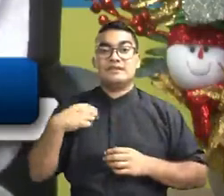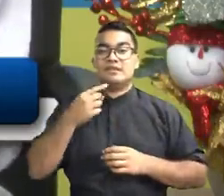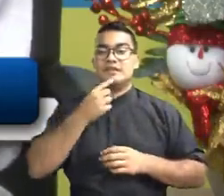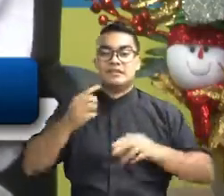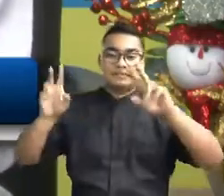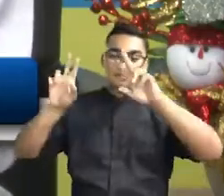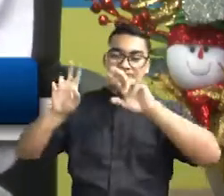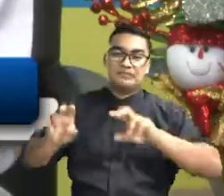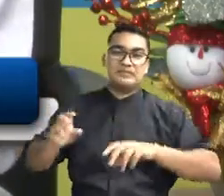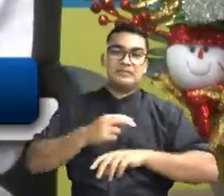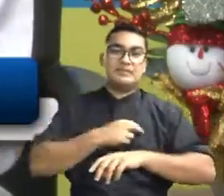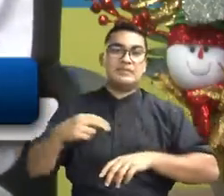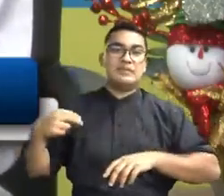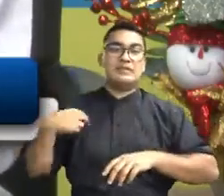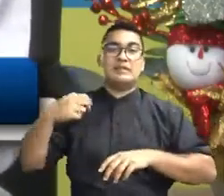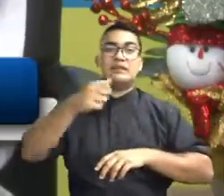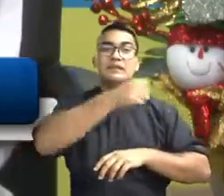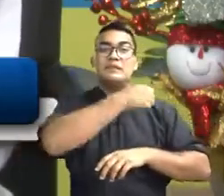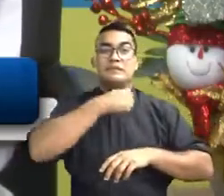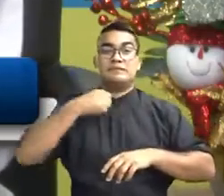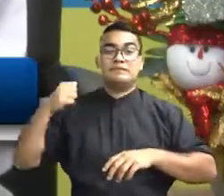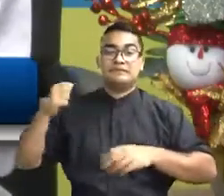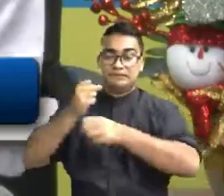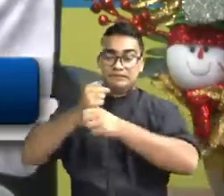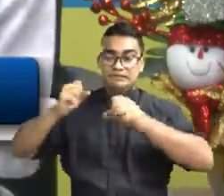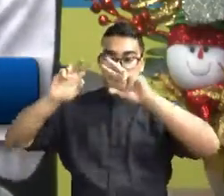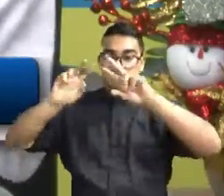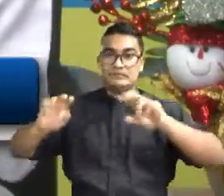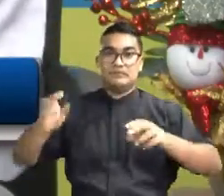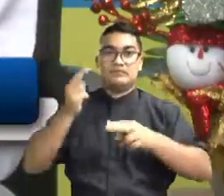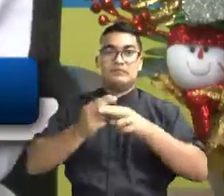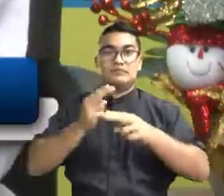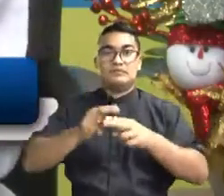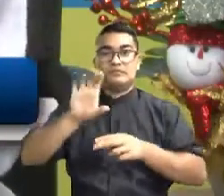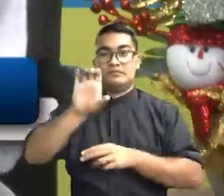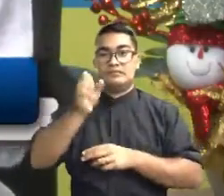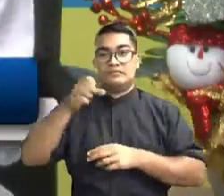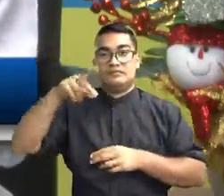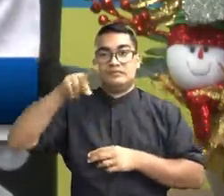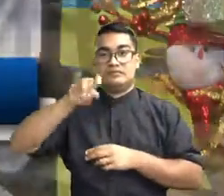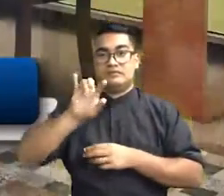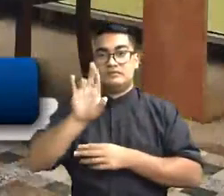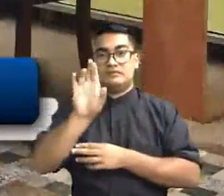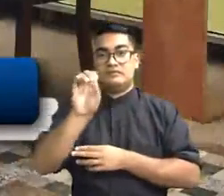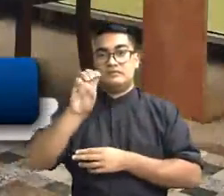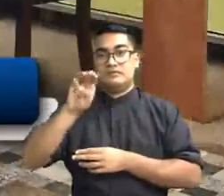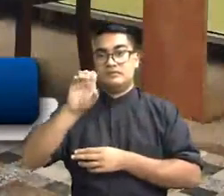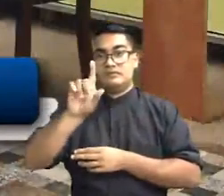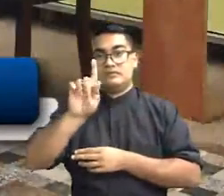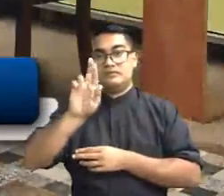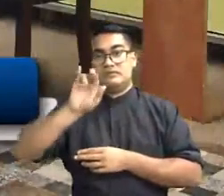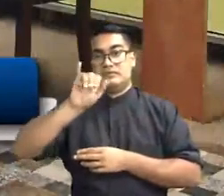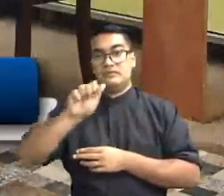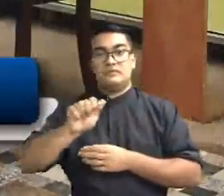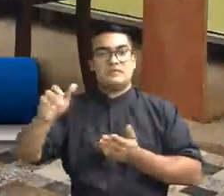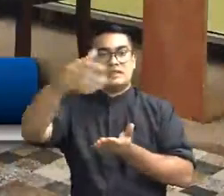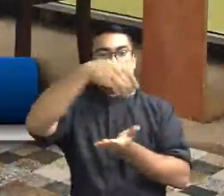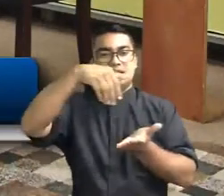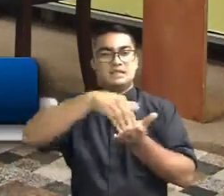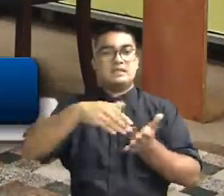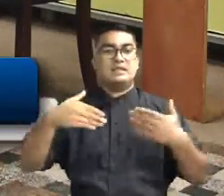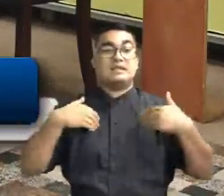da una prueba, un estudio diagnóstico que se llama espirometría, y que tenemos nosotros en las unidades de salud y que se puede